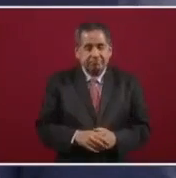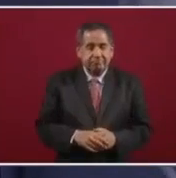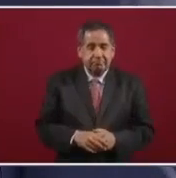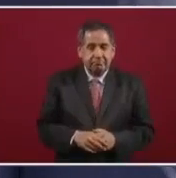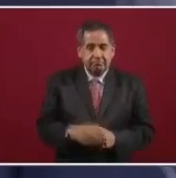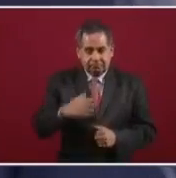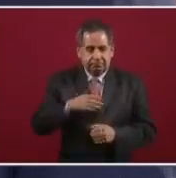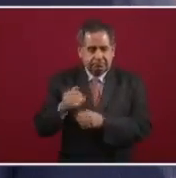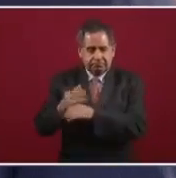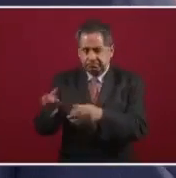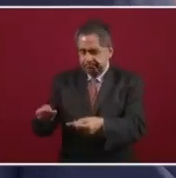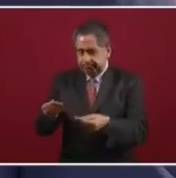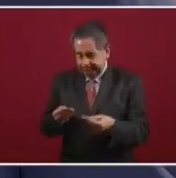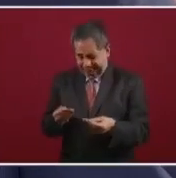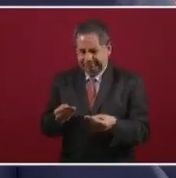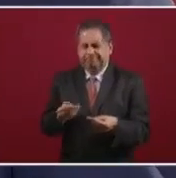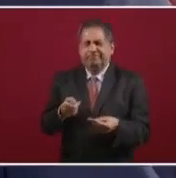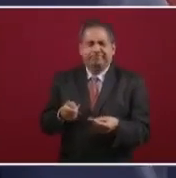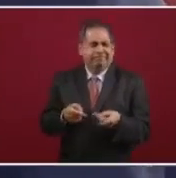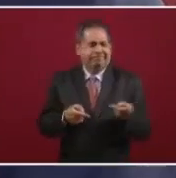Yo tengo el dato,